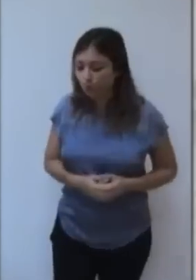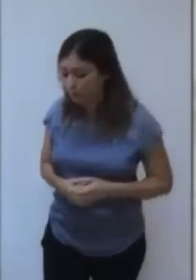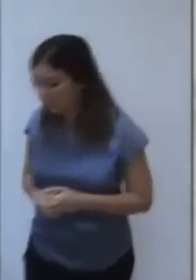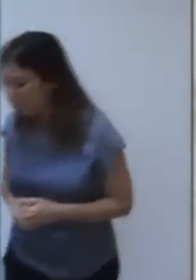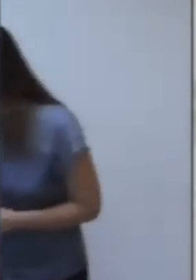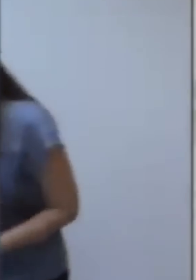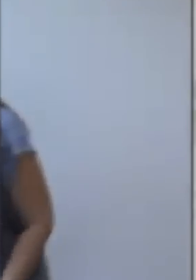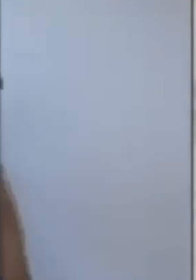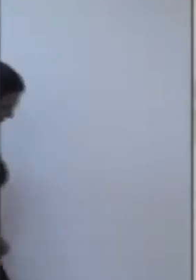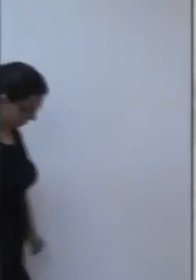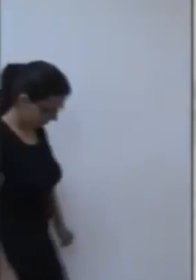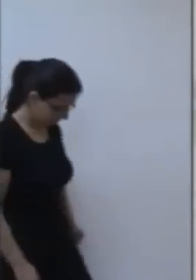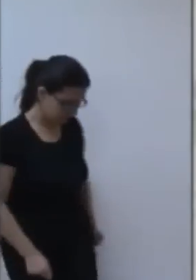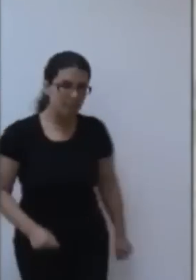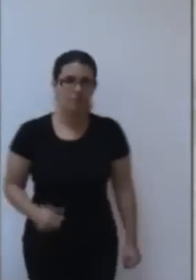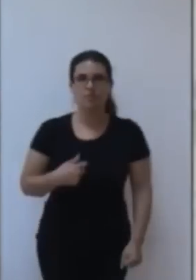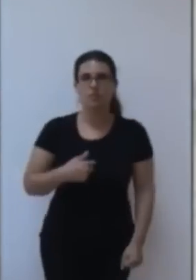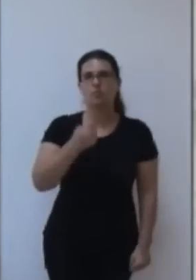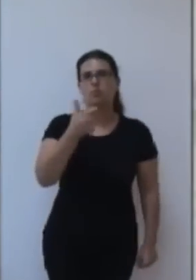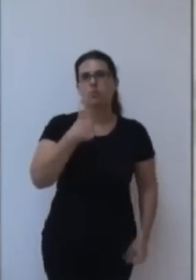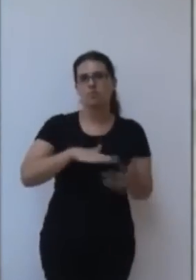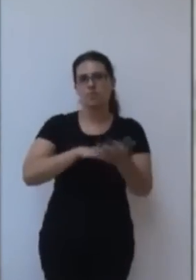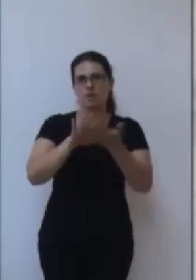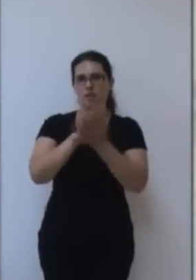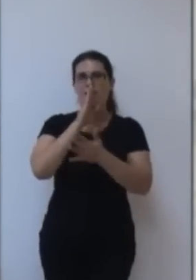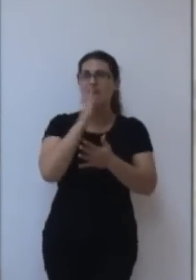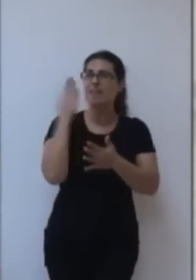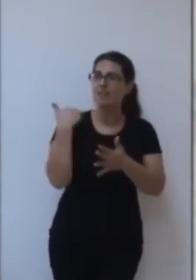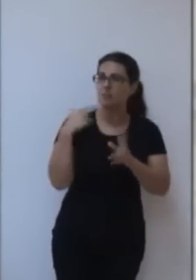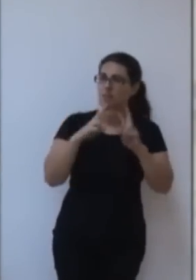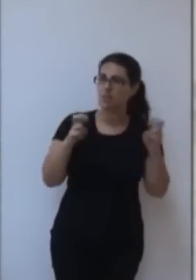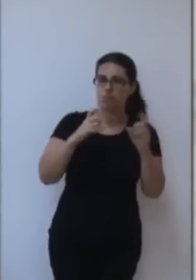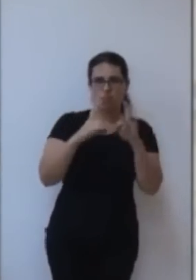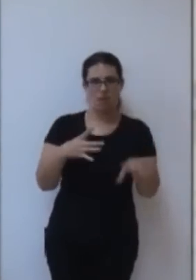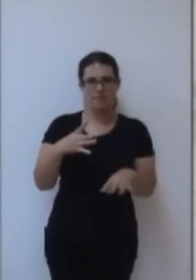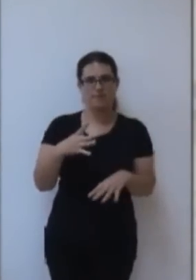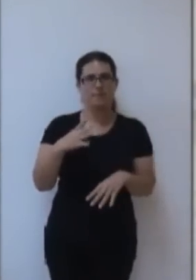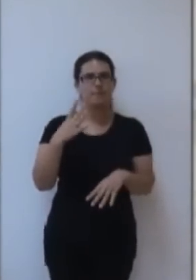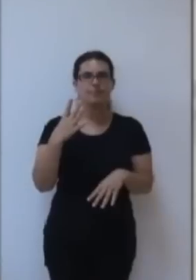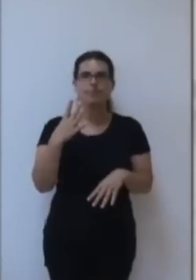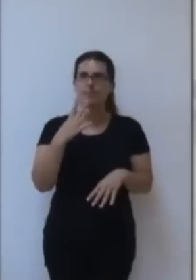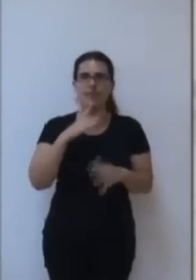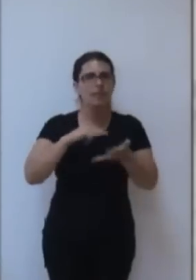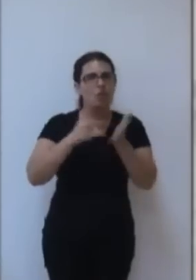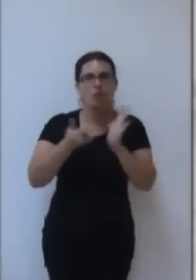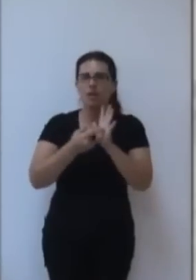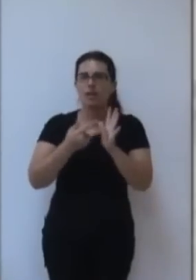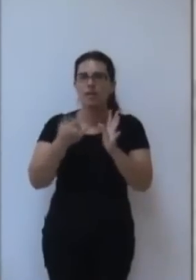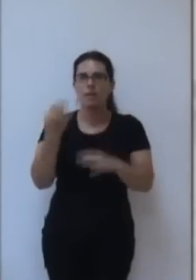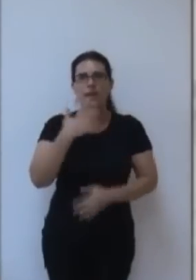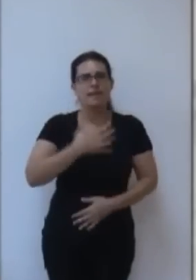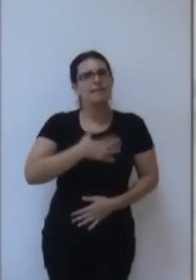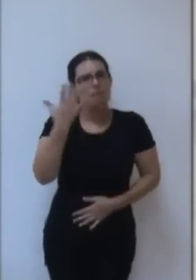un poco al principio, ¿no? A esa parte de que las tecnologías tenemos que ser capaces de acceder a